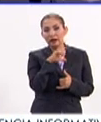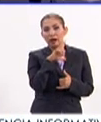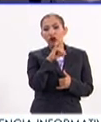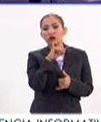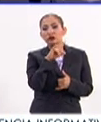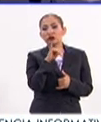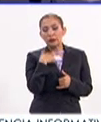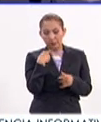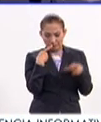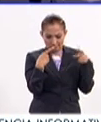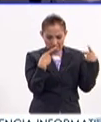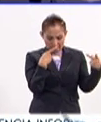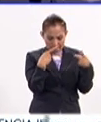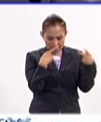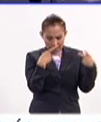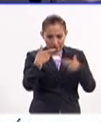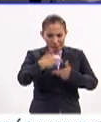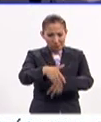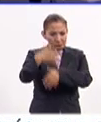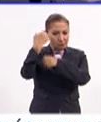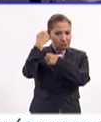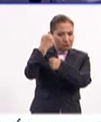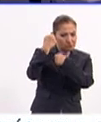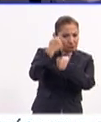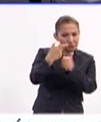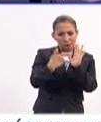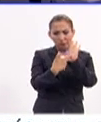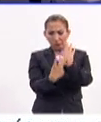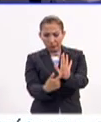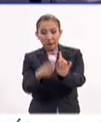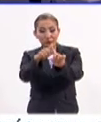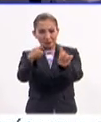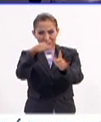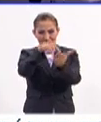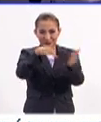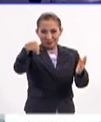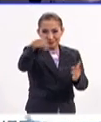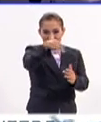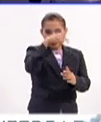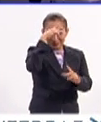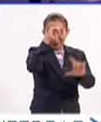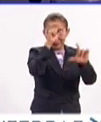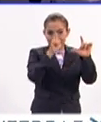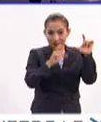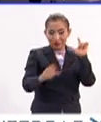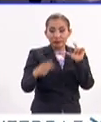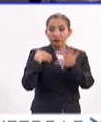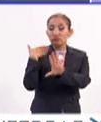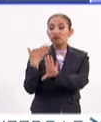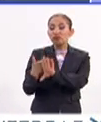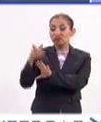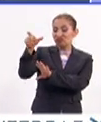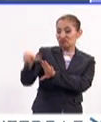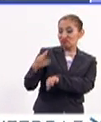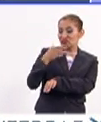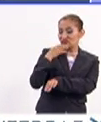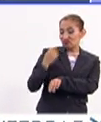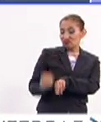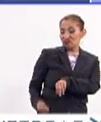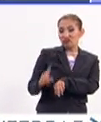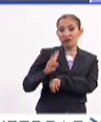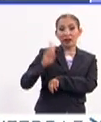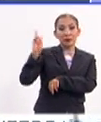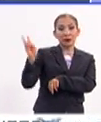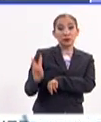Villegas organiza manifestaciones y demostraciones en diversas partes de la República en contra de un dictador